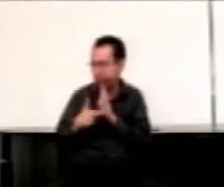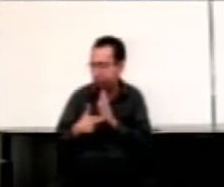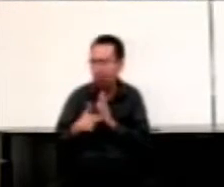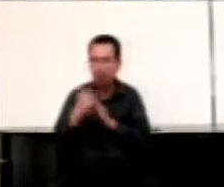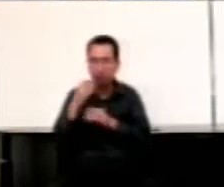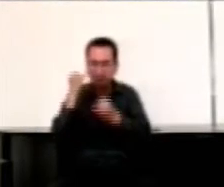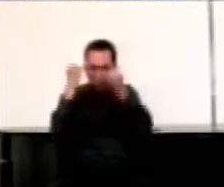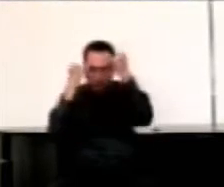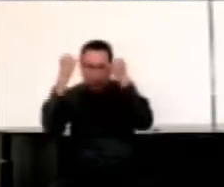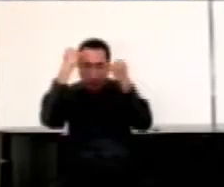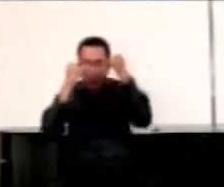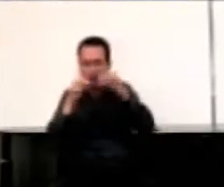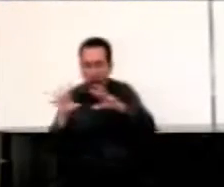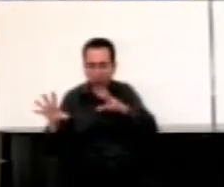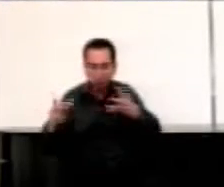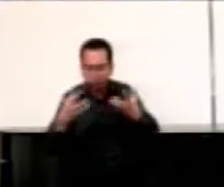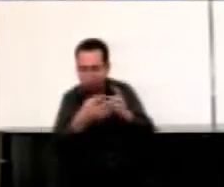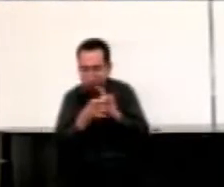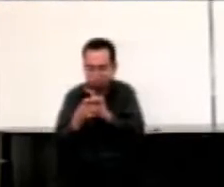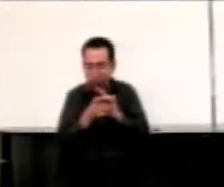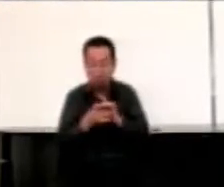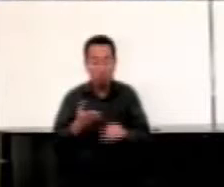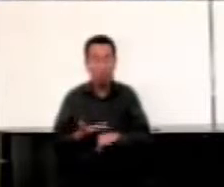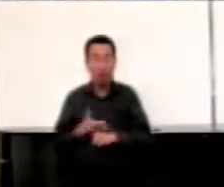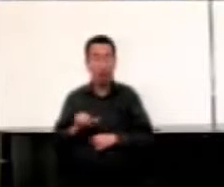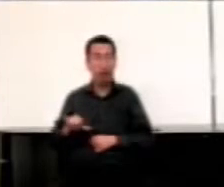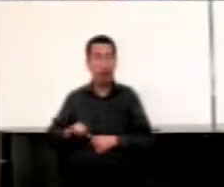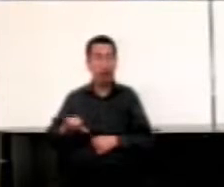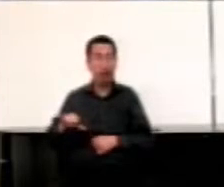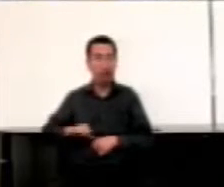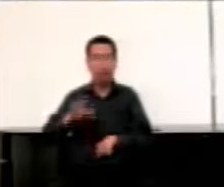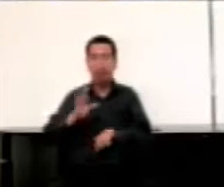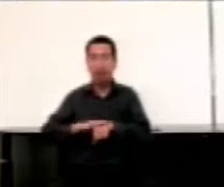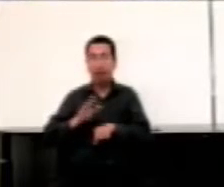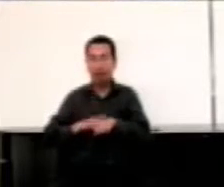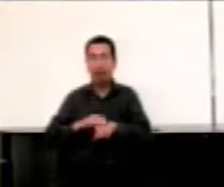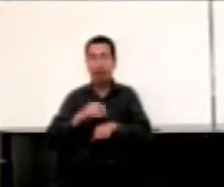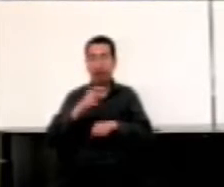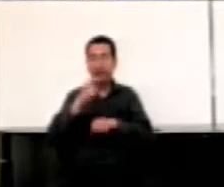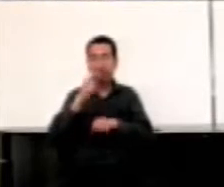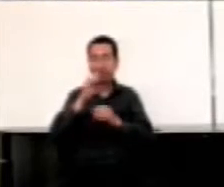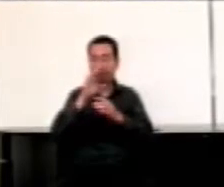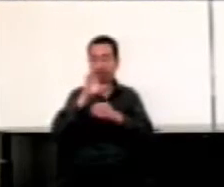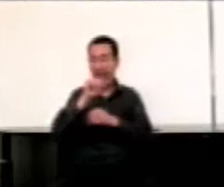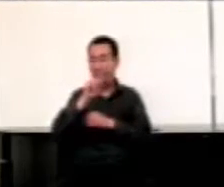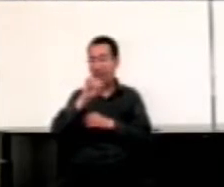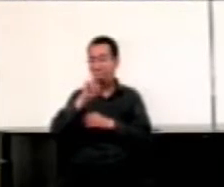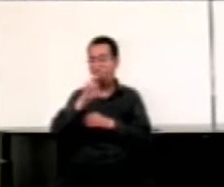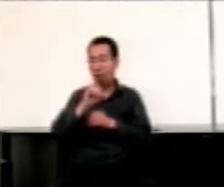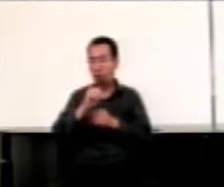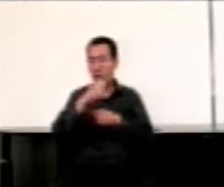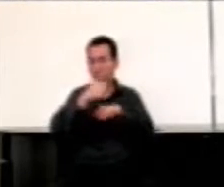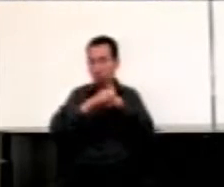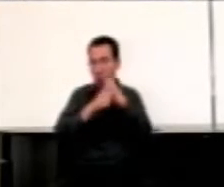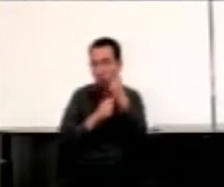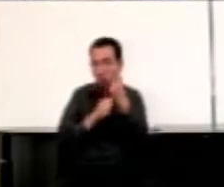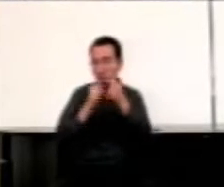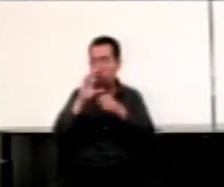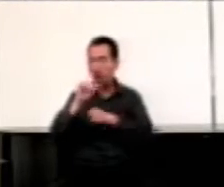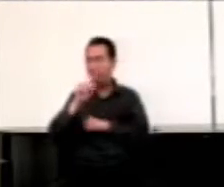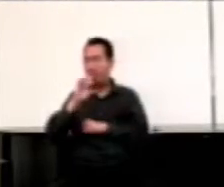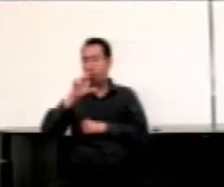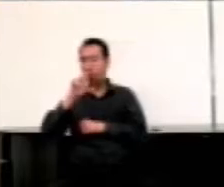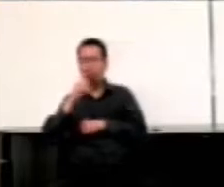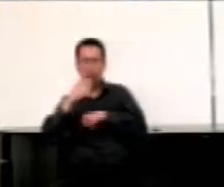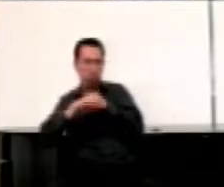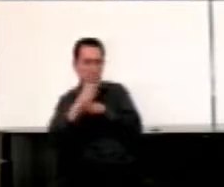verdad es que aquí, esta es la parte sustancial del libro. Creo que los primeros dos capítulos empiezan en una parte de